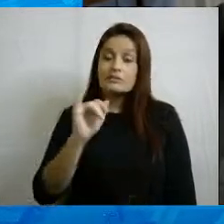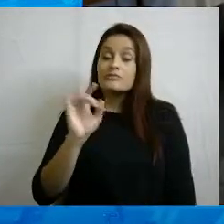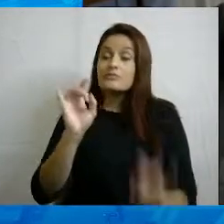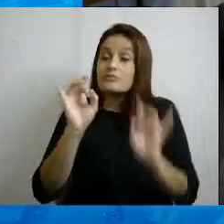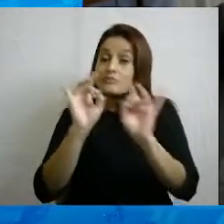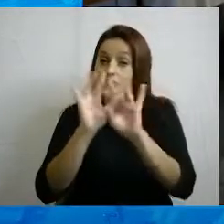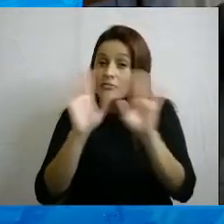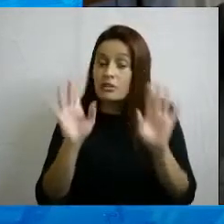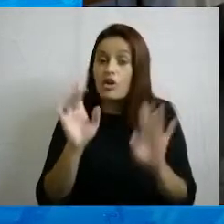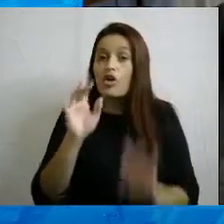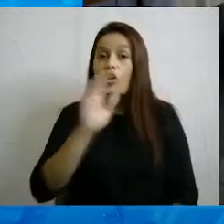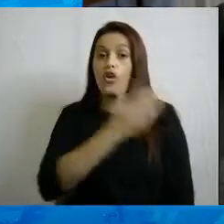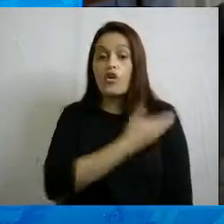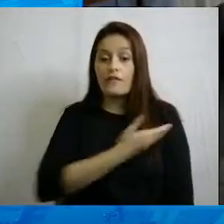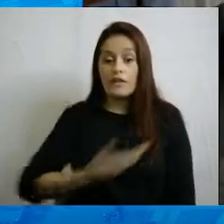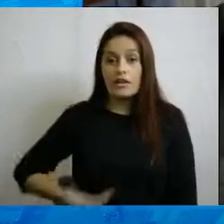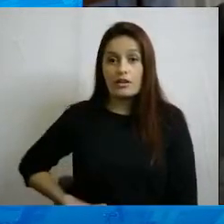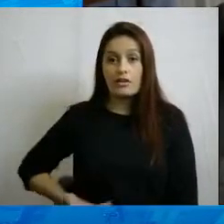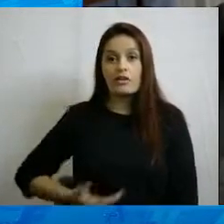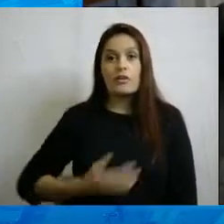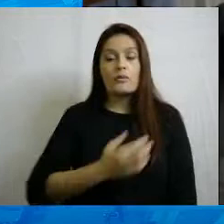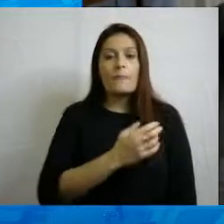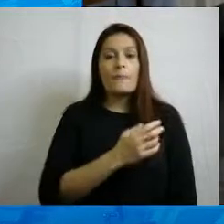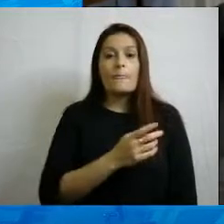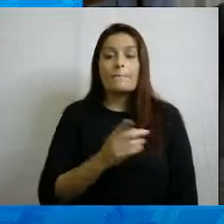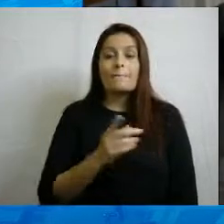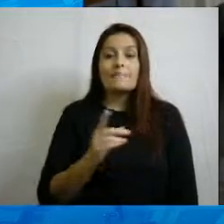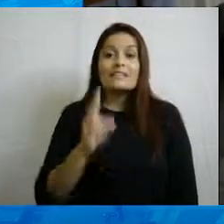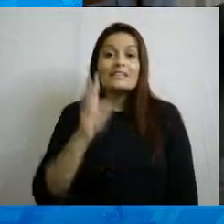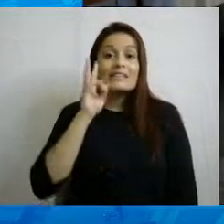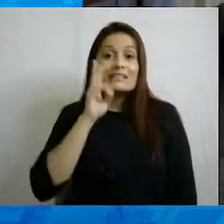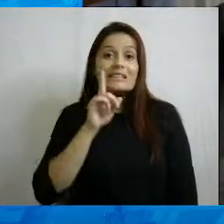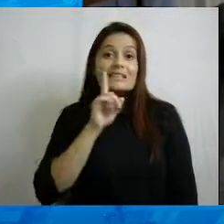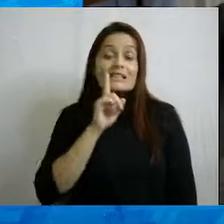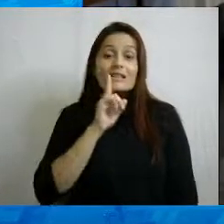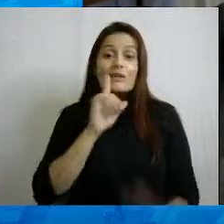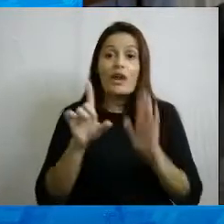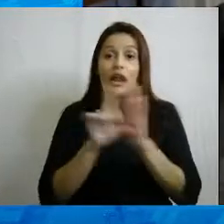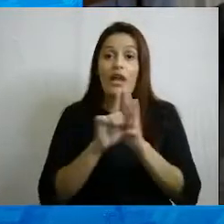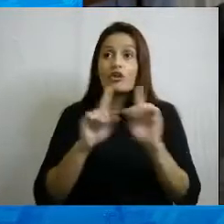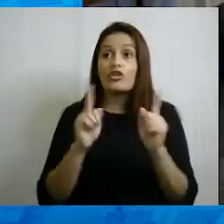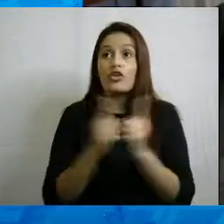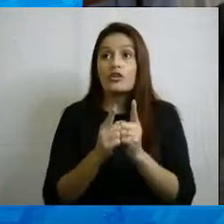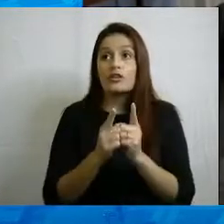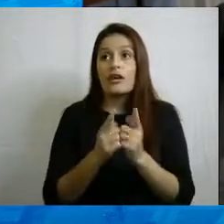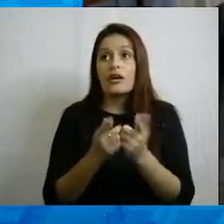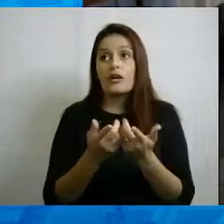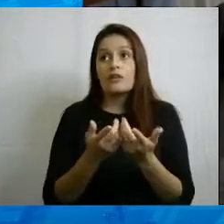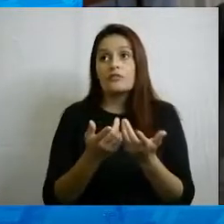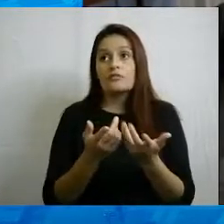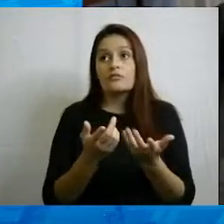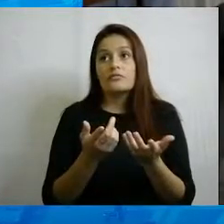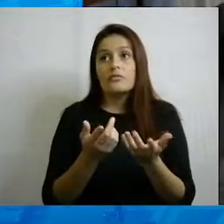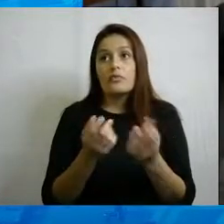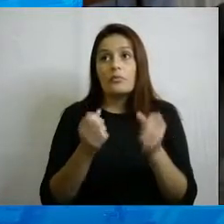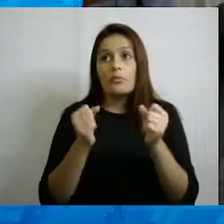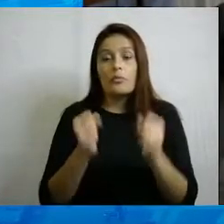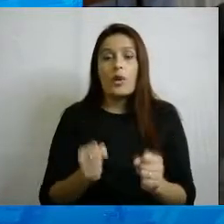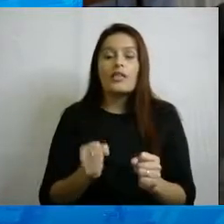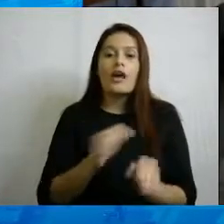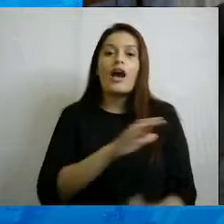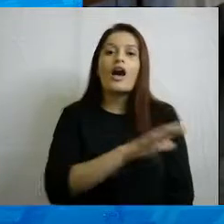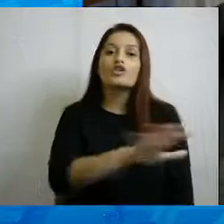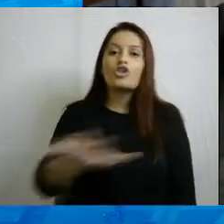el gobierno o los parlamentarios o parlamentarias promuevan una ley corta o algo similar para que pueda aplicar a todas